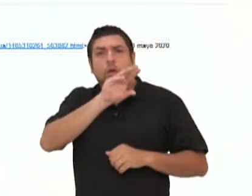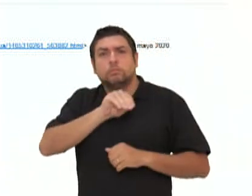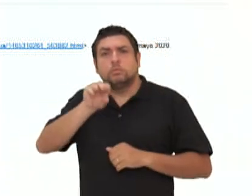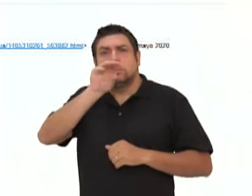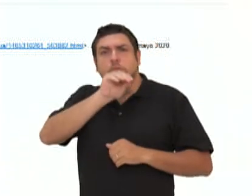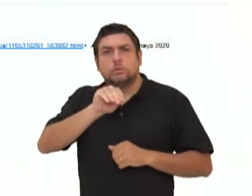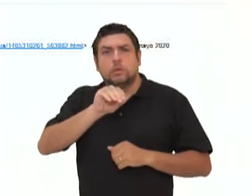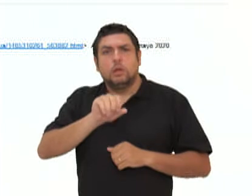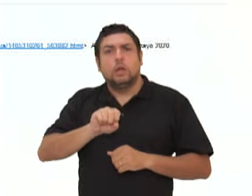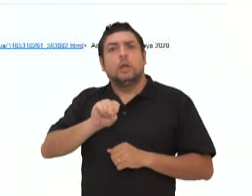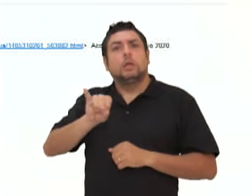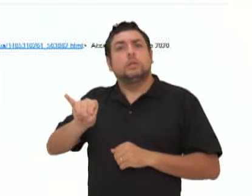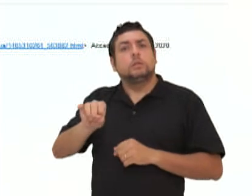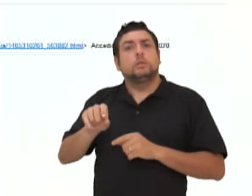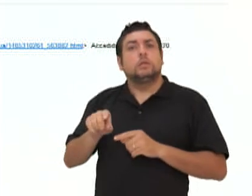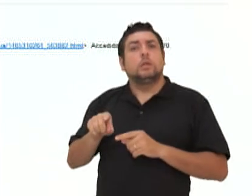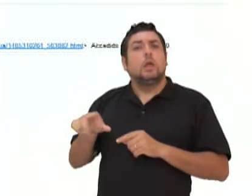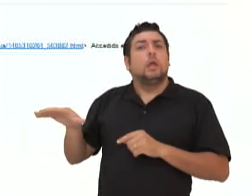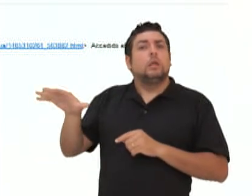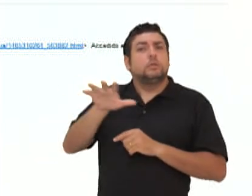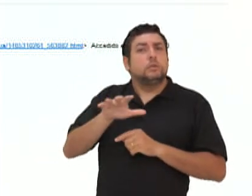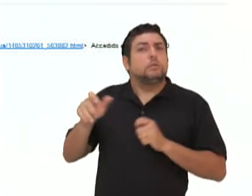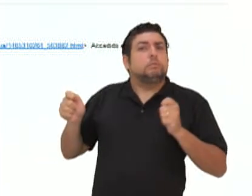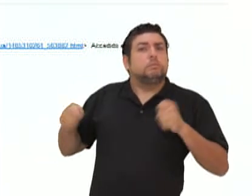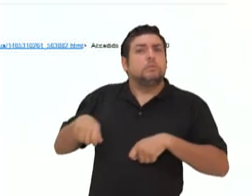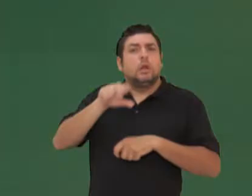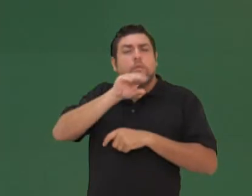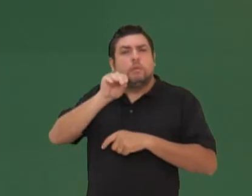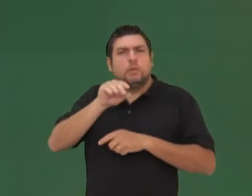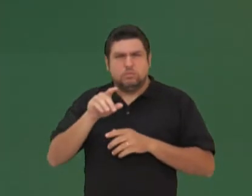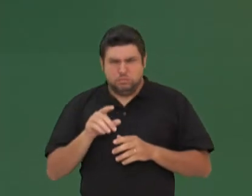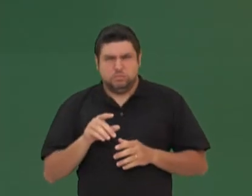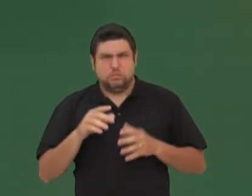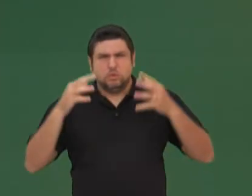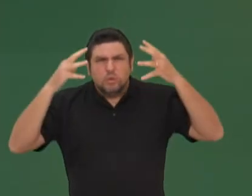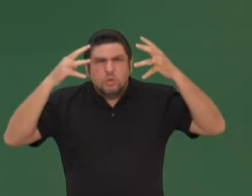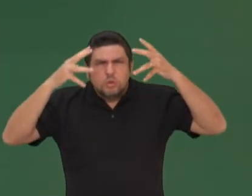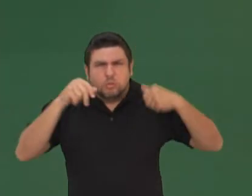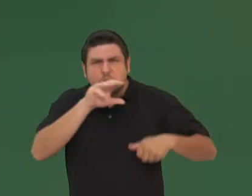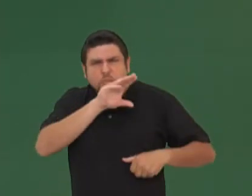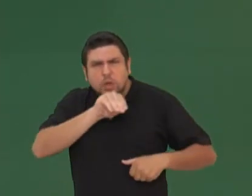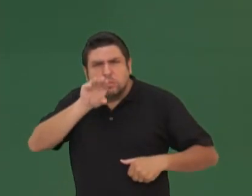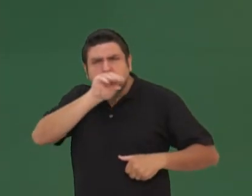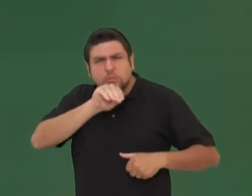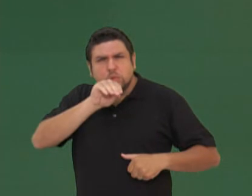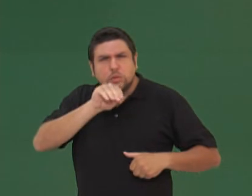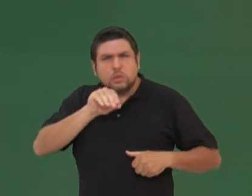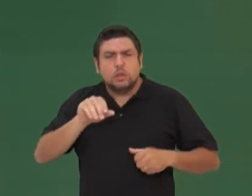animales pudiesen hablar. ¿Es posible que os animais falem? Sí, es